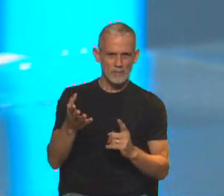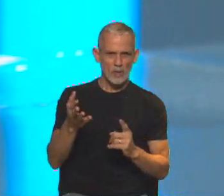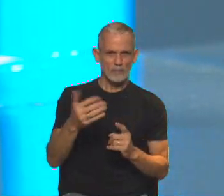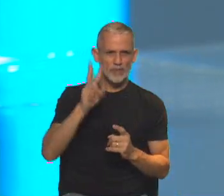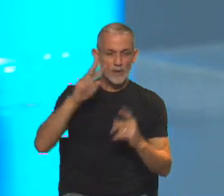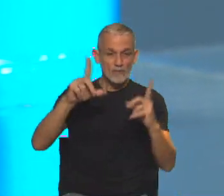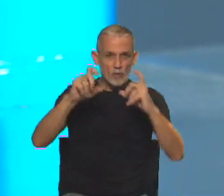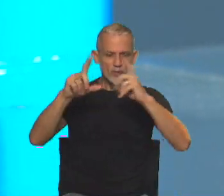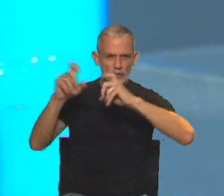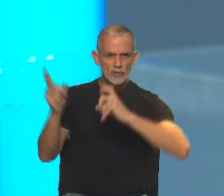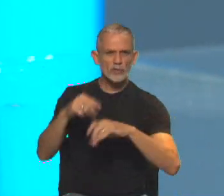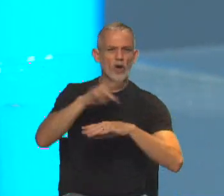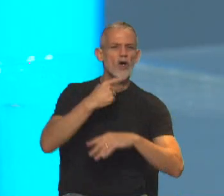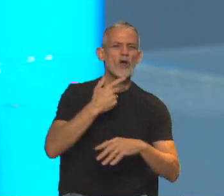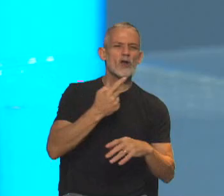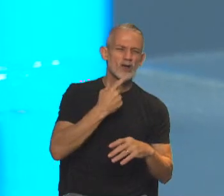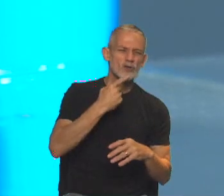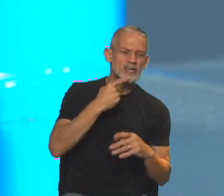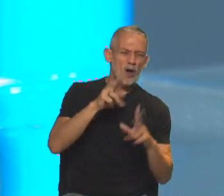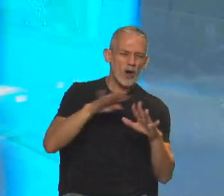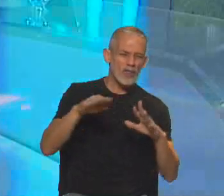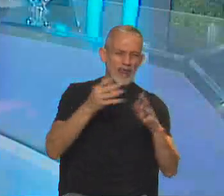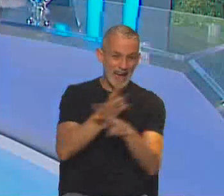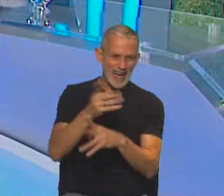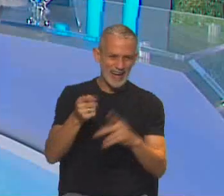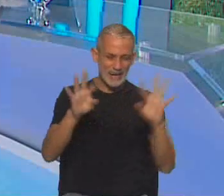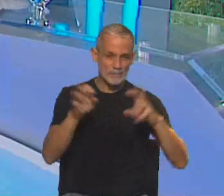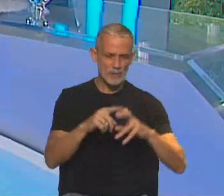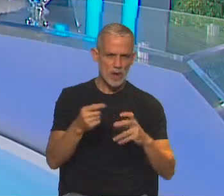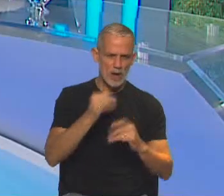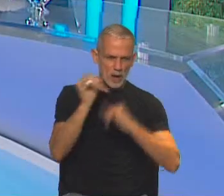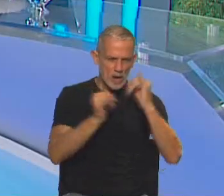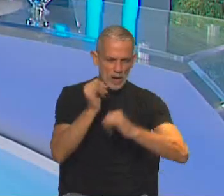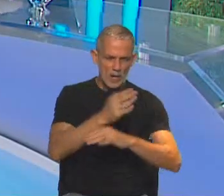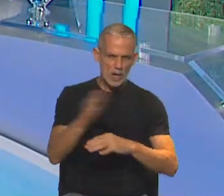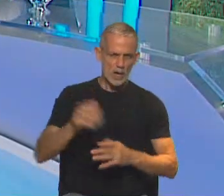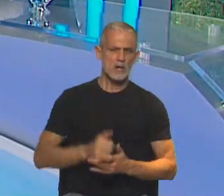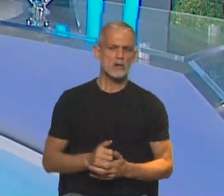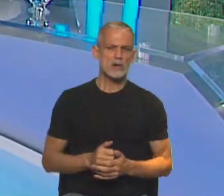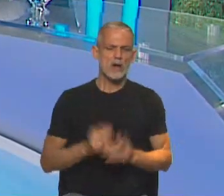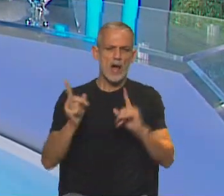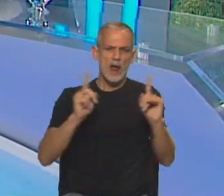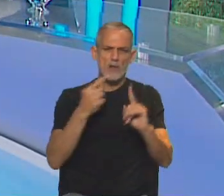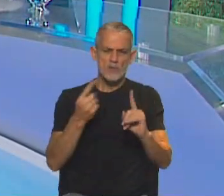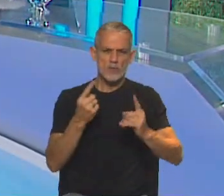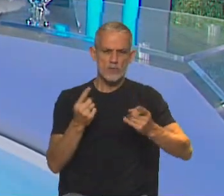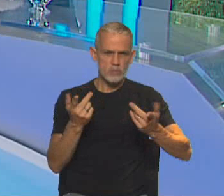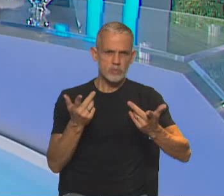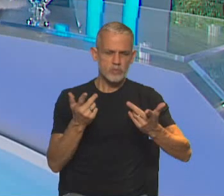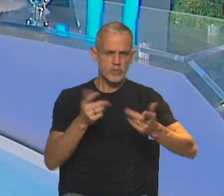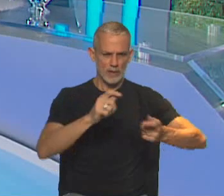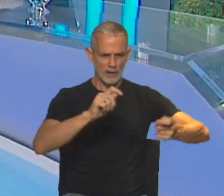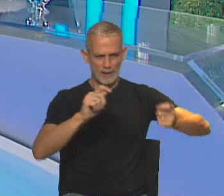empiezan bueno, los chicos de la guerra, ¿no? Empiezan a aparecer esos primeros relatos, pero que son tomados... Bueno, que son en algún punto como absorbidos por esa